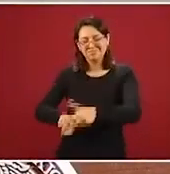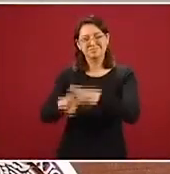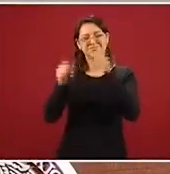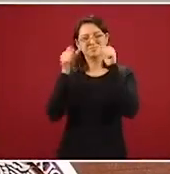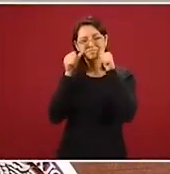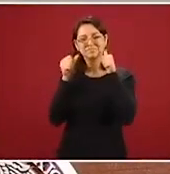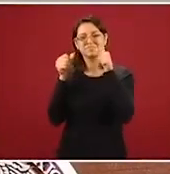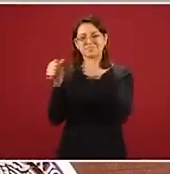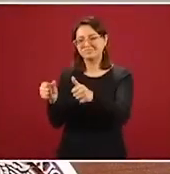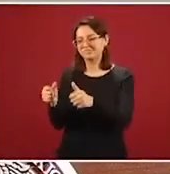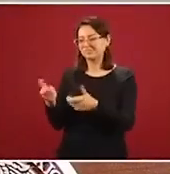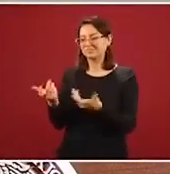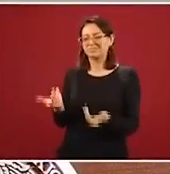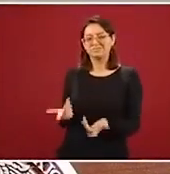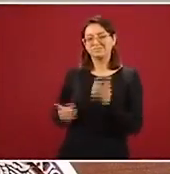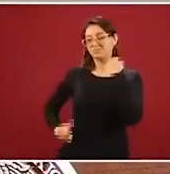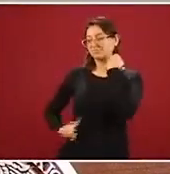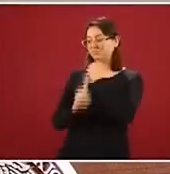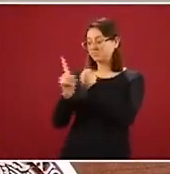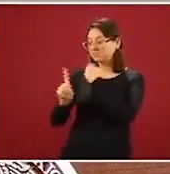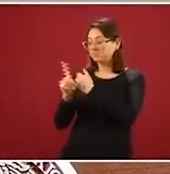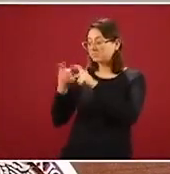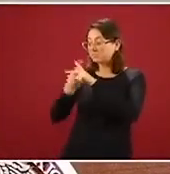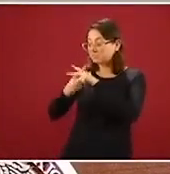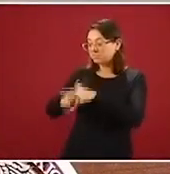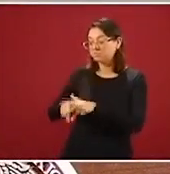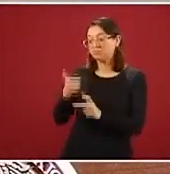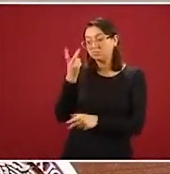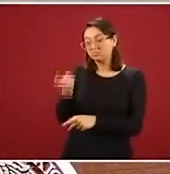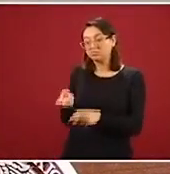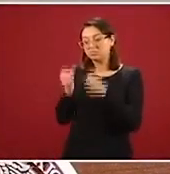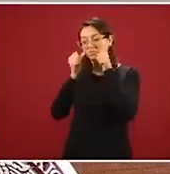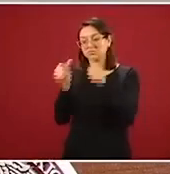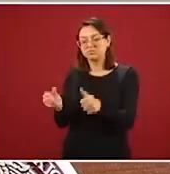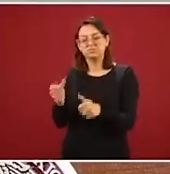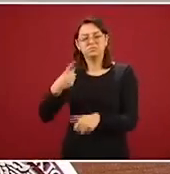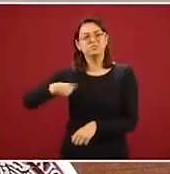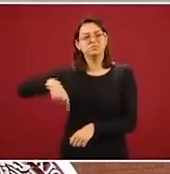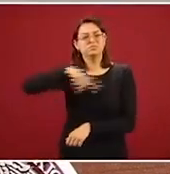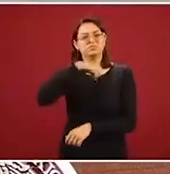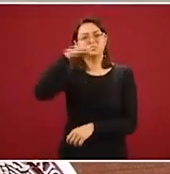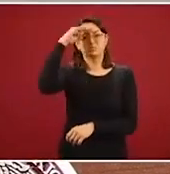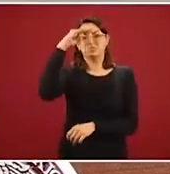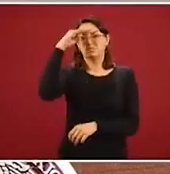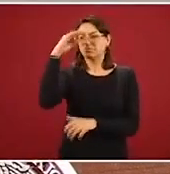y nosotros pensamos que en la medida que tengamos una sociedad más justa,